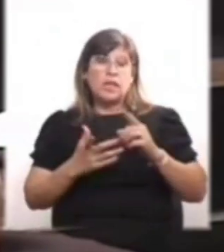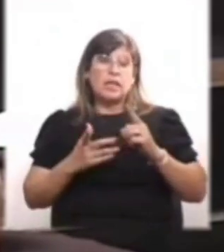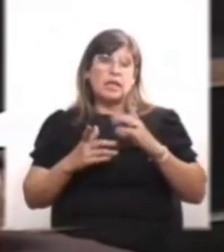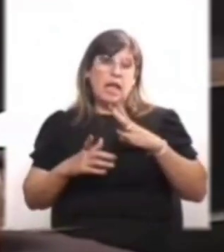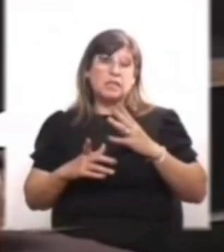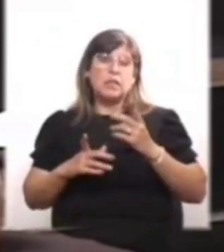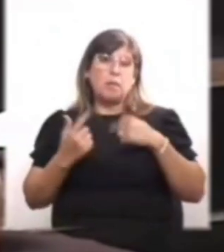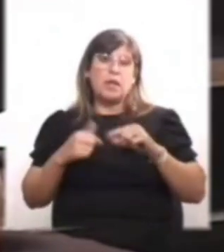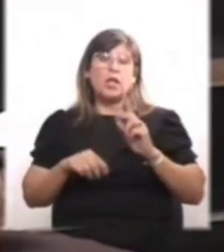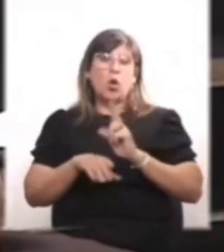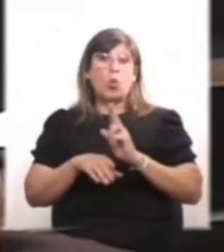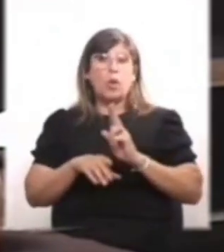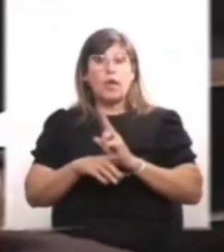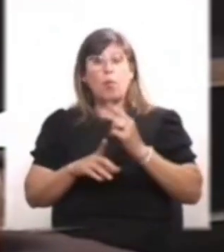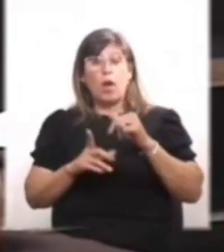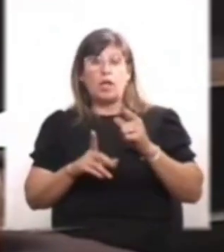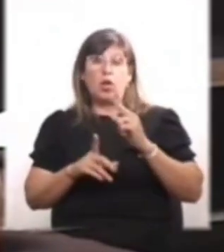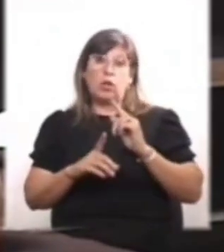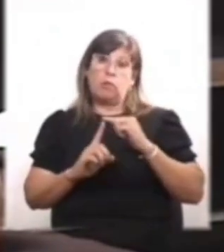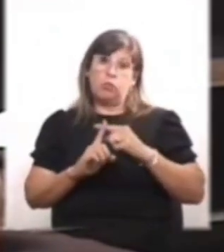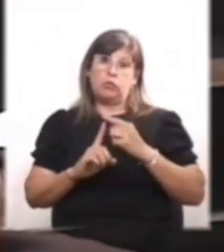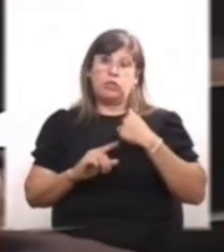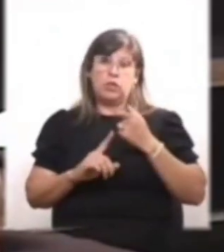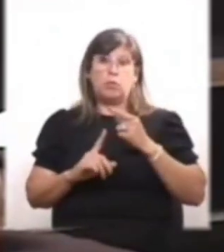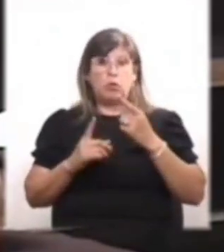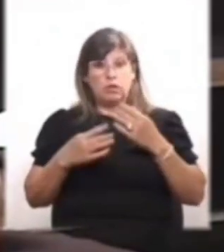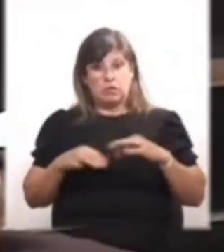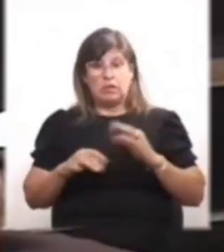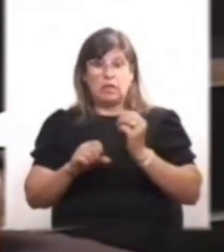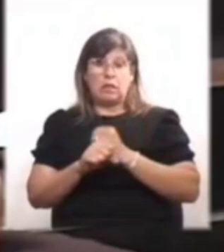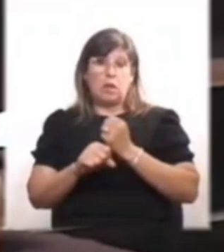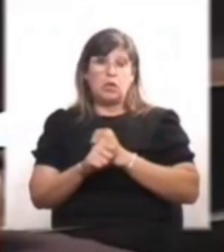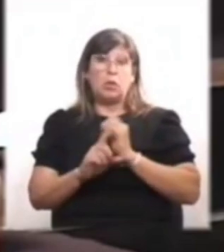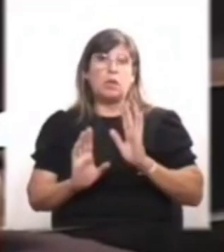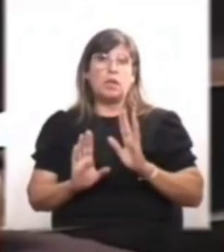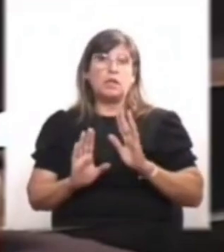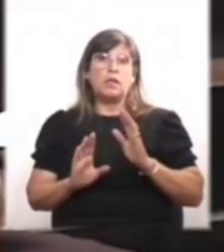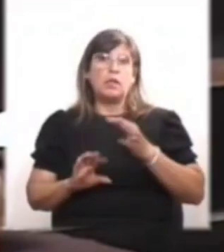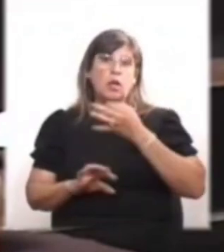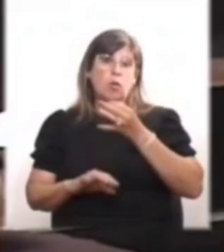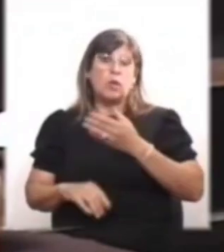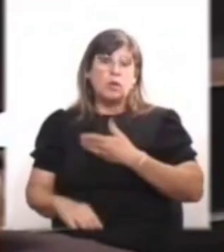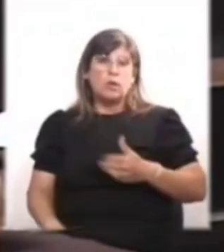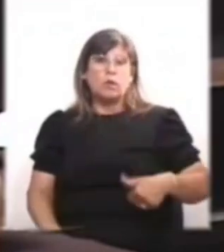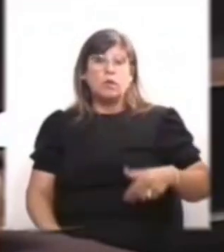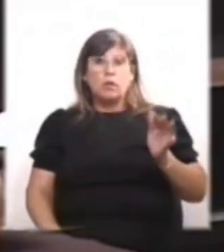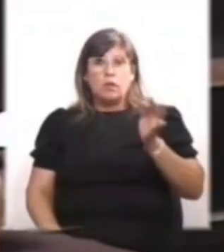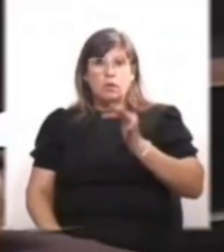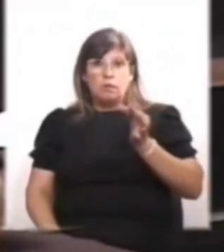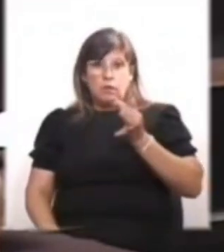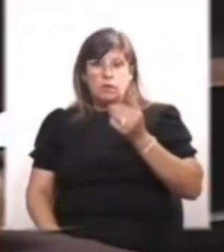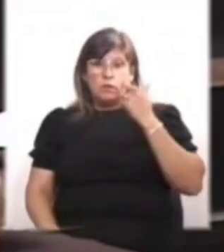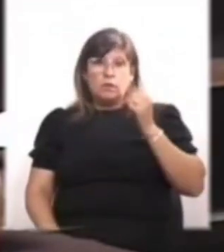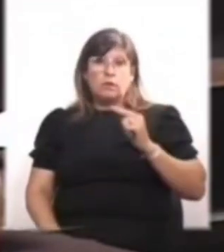bueno, pero cuidemos algo que es virtuoso, que se está manejando bien, como dijo el presidente de la Federación. Por su parte, la Asociación